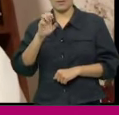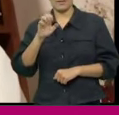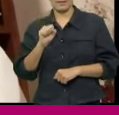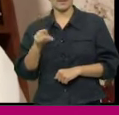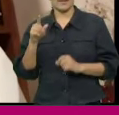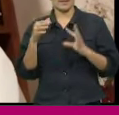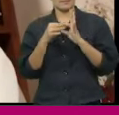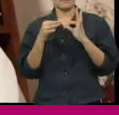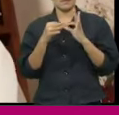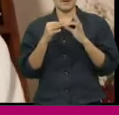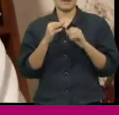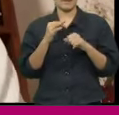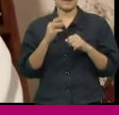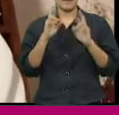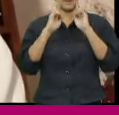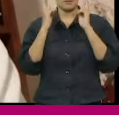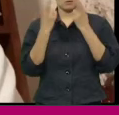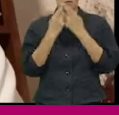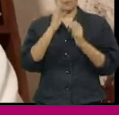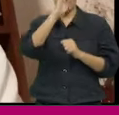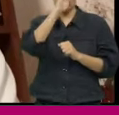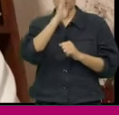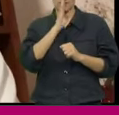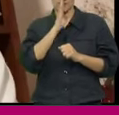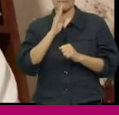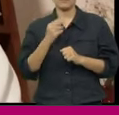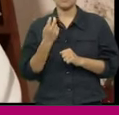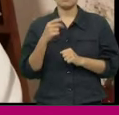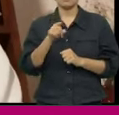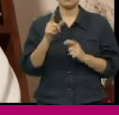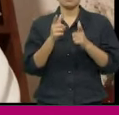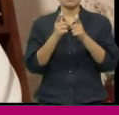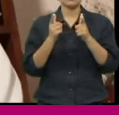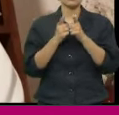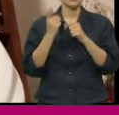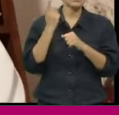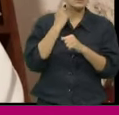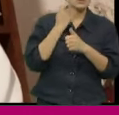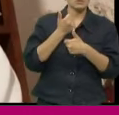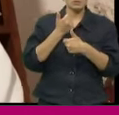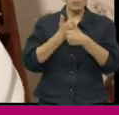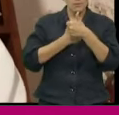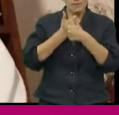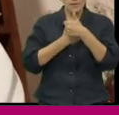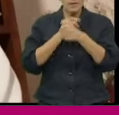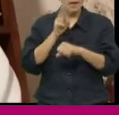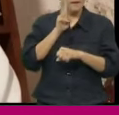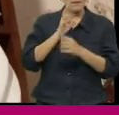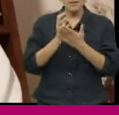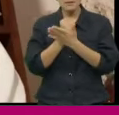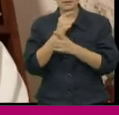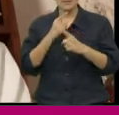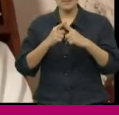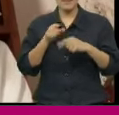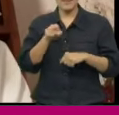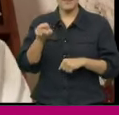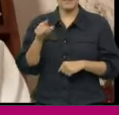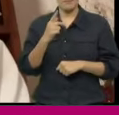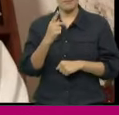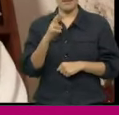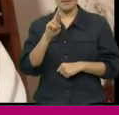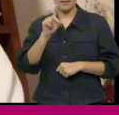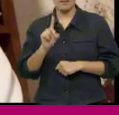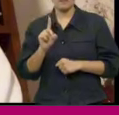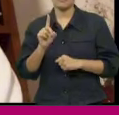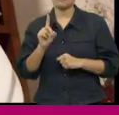Entonces, se compite entre los propios partidos y el PRD tenía una condición de